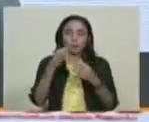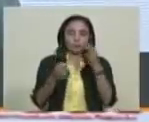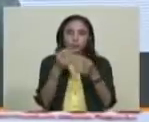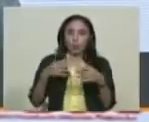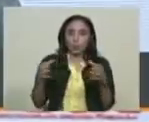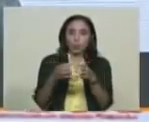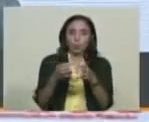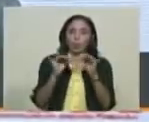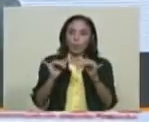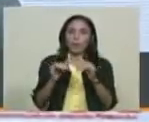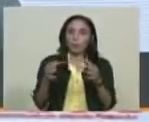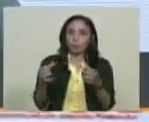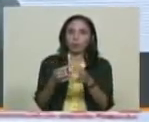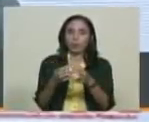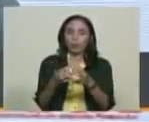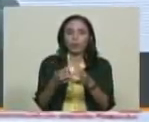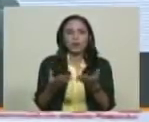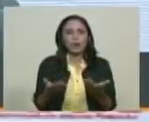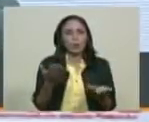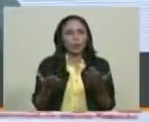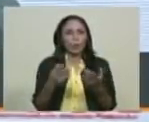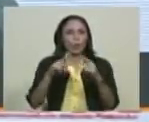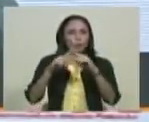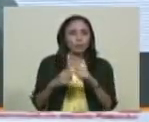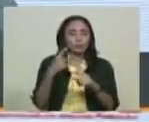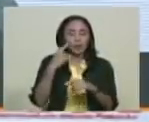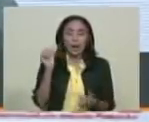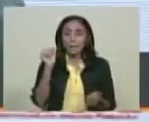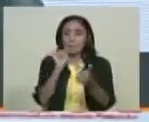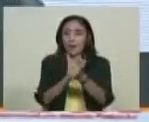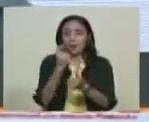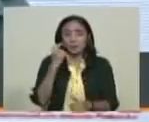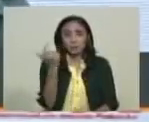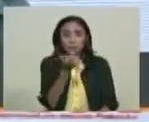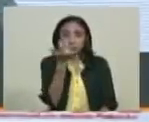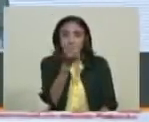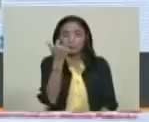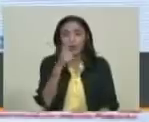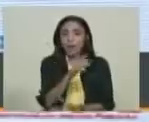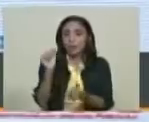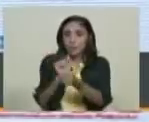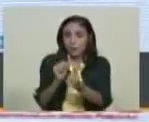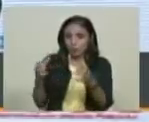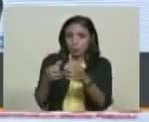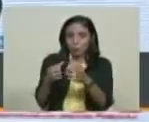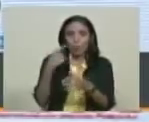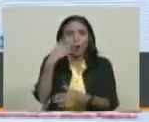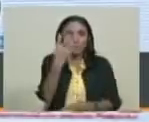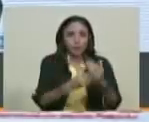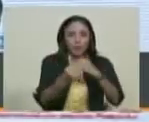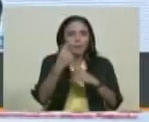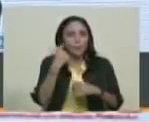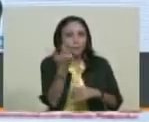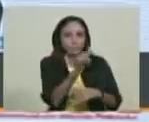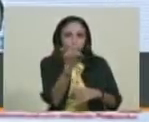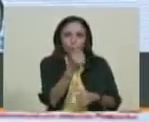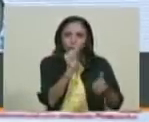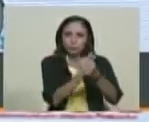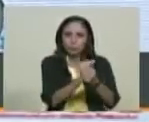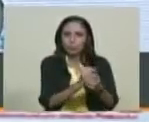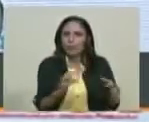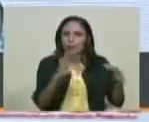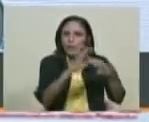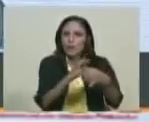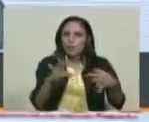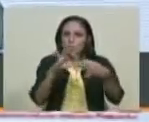grupo da como resultado la captura infraganti del resto del grupo, y a la declaración del otro grupo